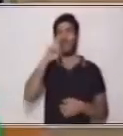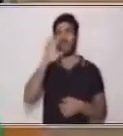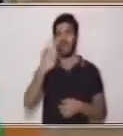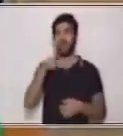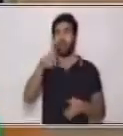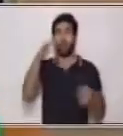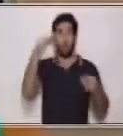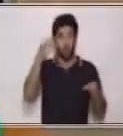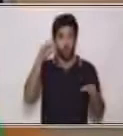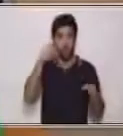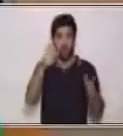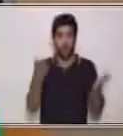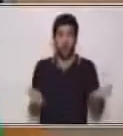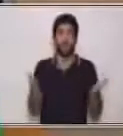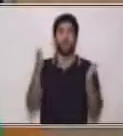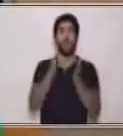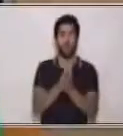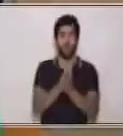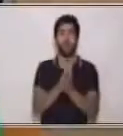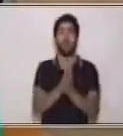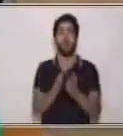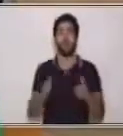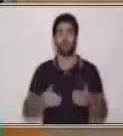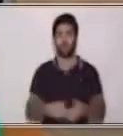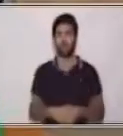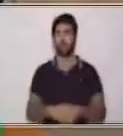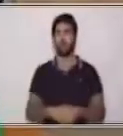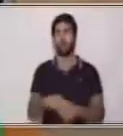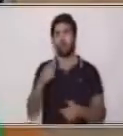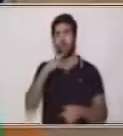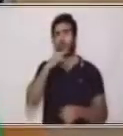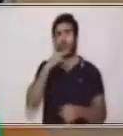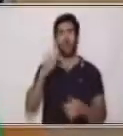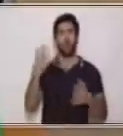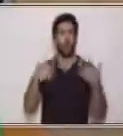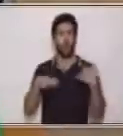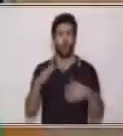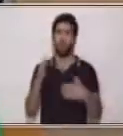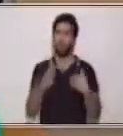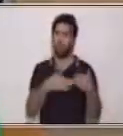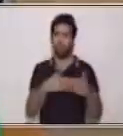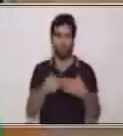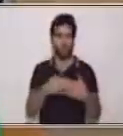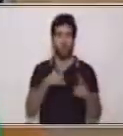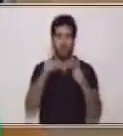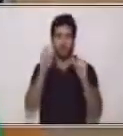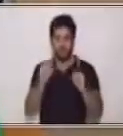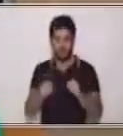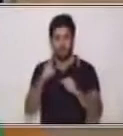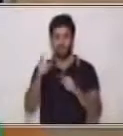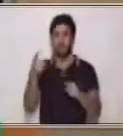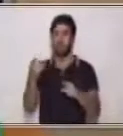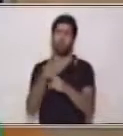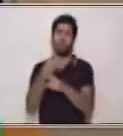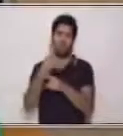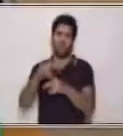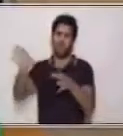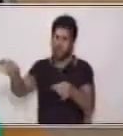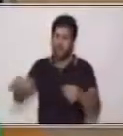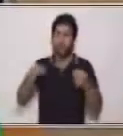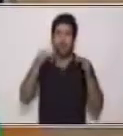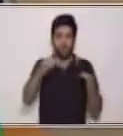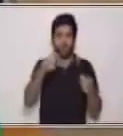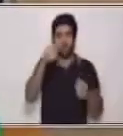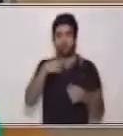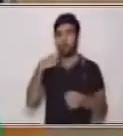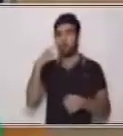la vas a doblar a la mitad. Puede ser de un color, puede ser reciclada, pero te voy a enseñar a doblarla